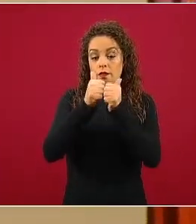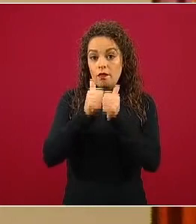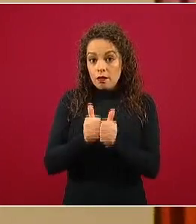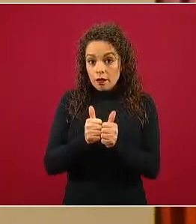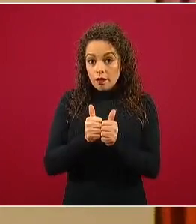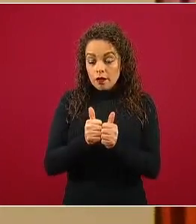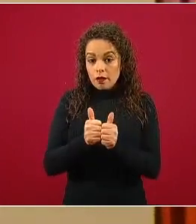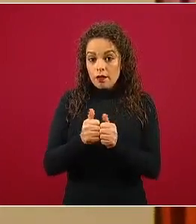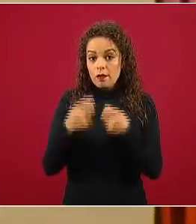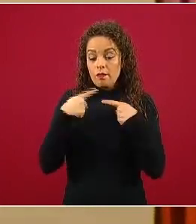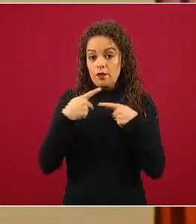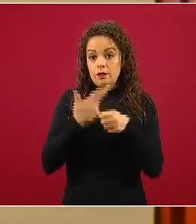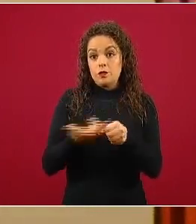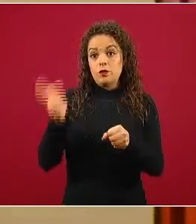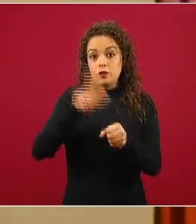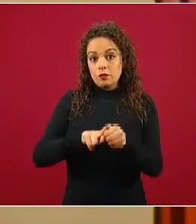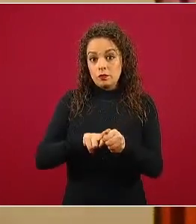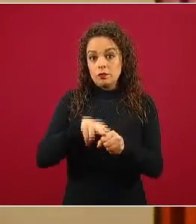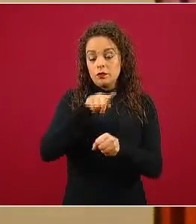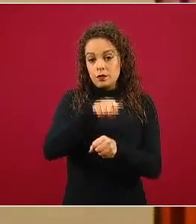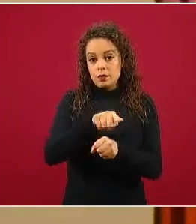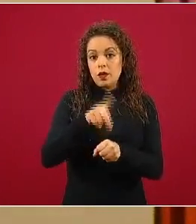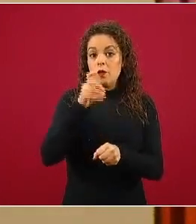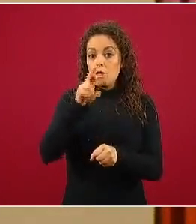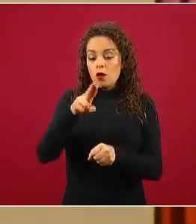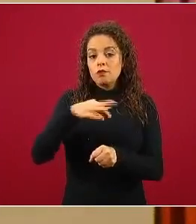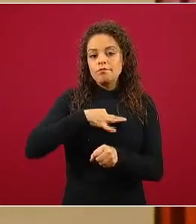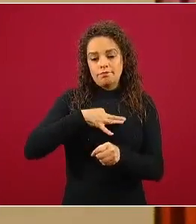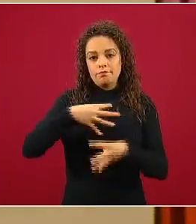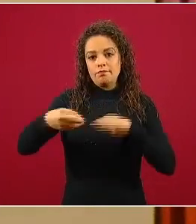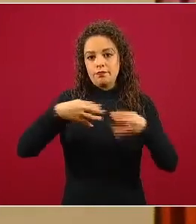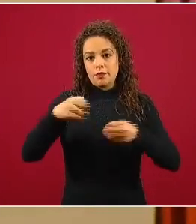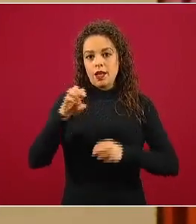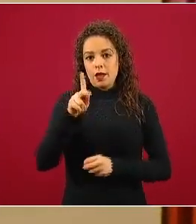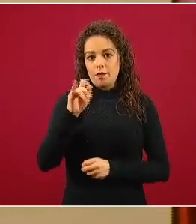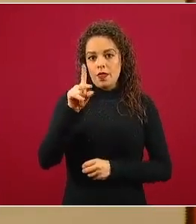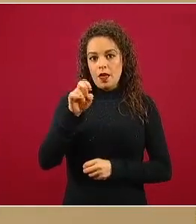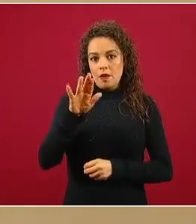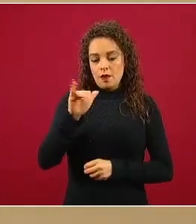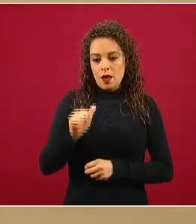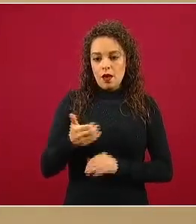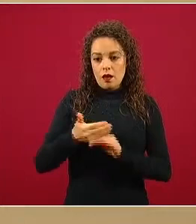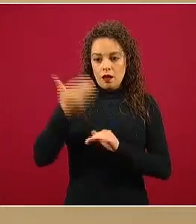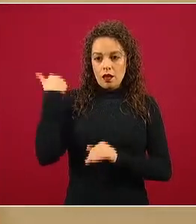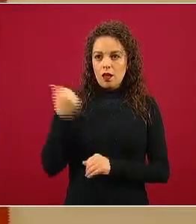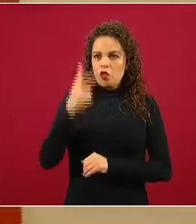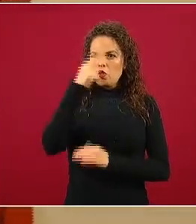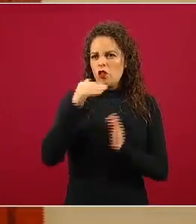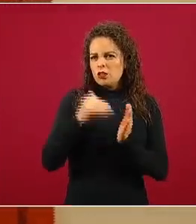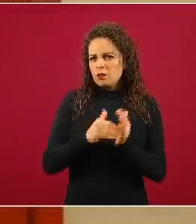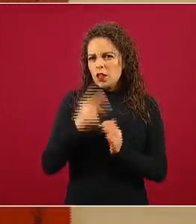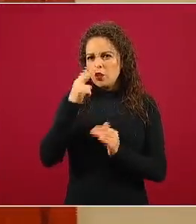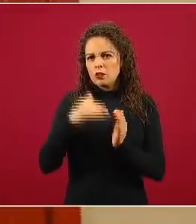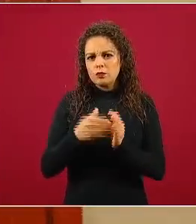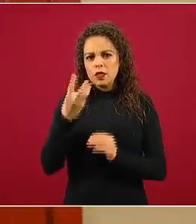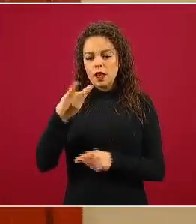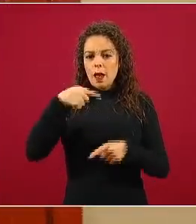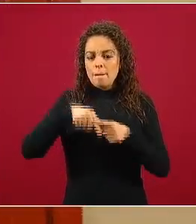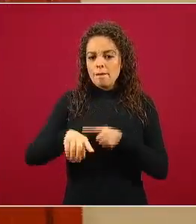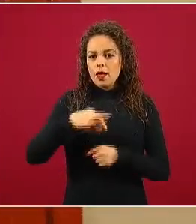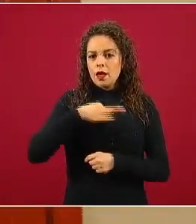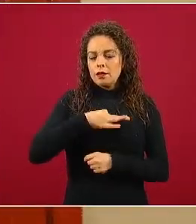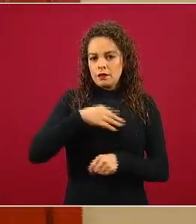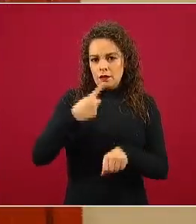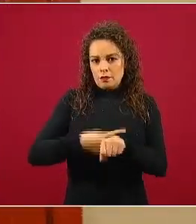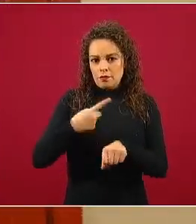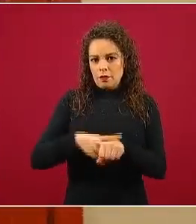el personal de salud. Durante la epidemia de SARS, por ahí al inicio de los 2000, en 2003, también